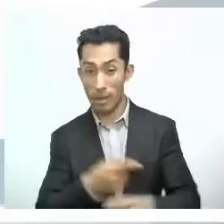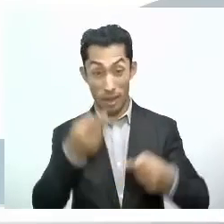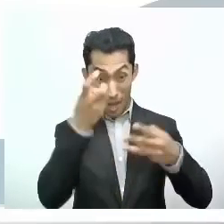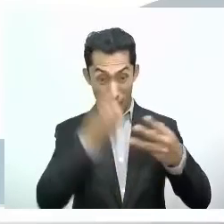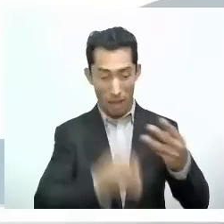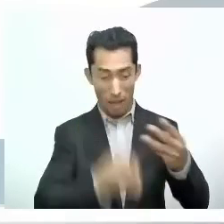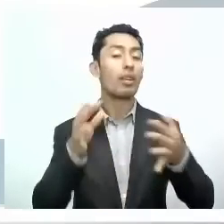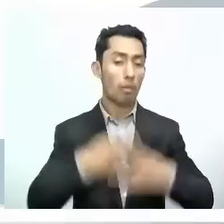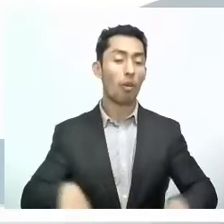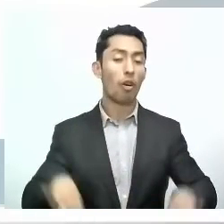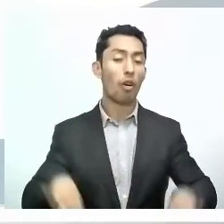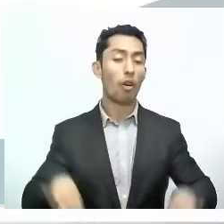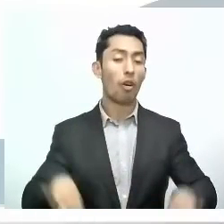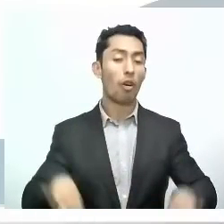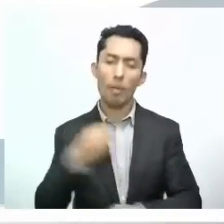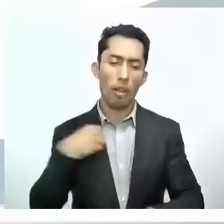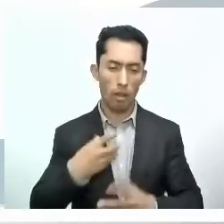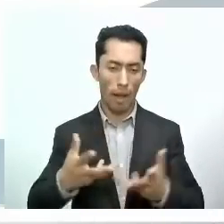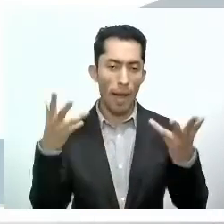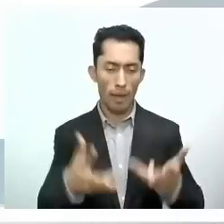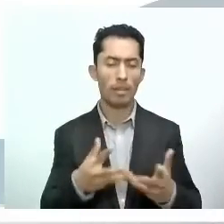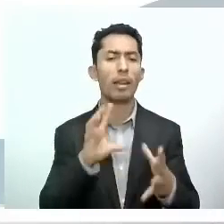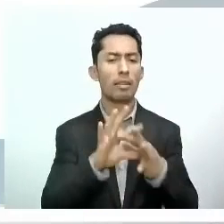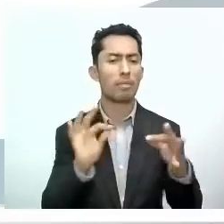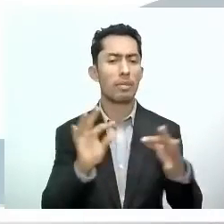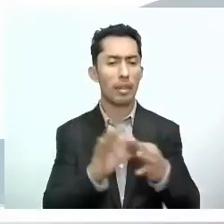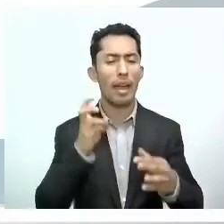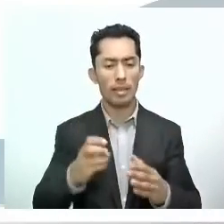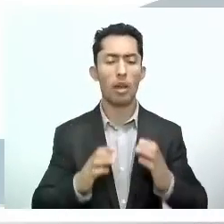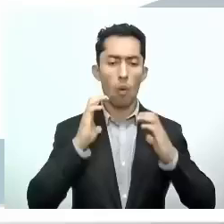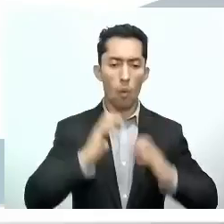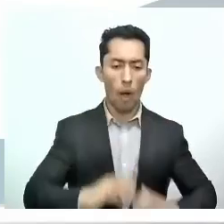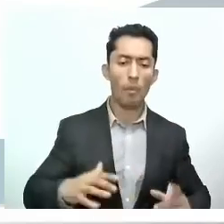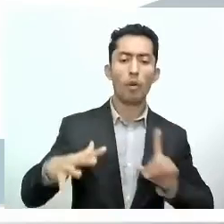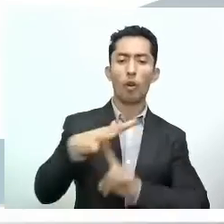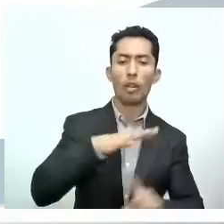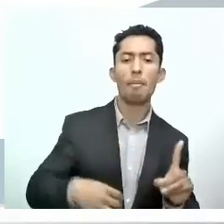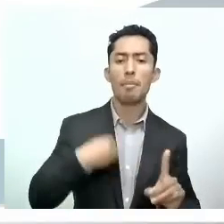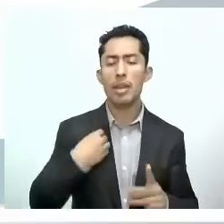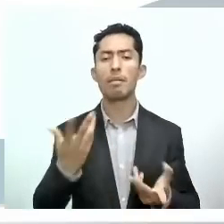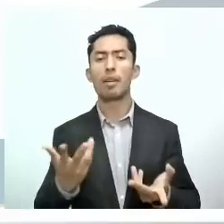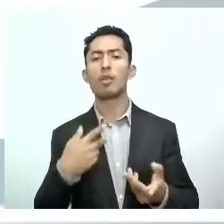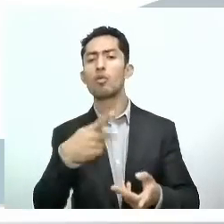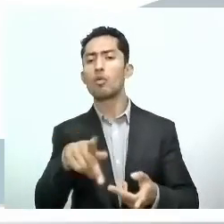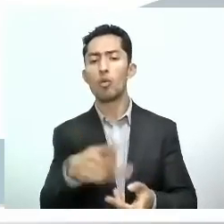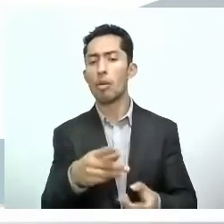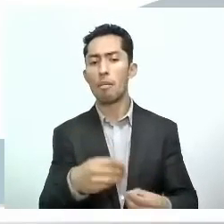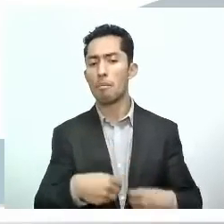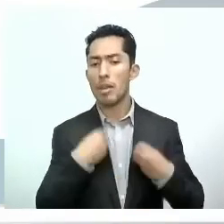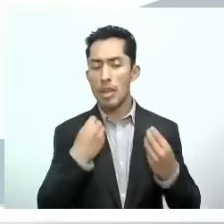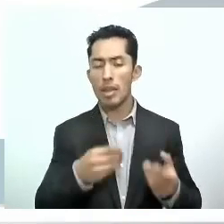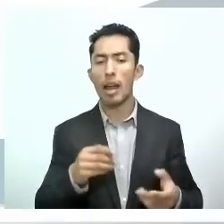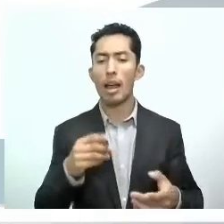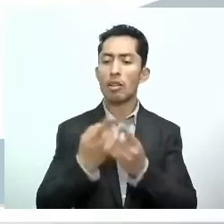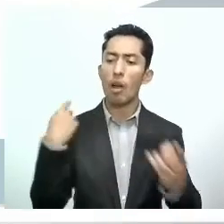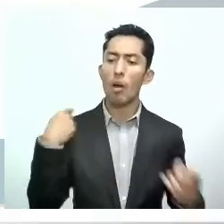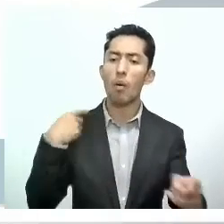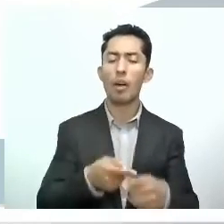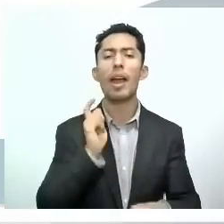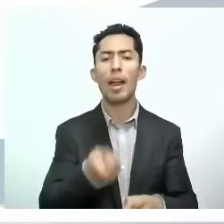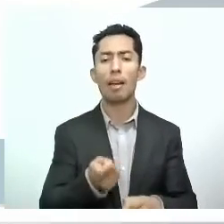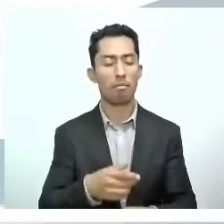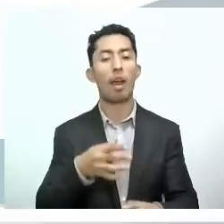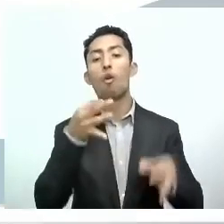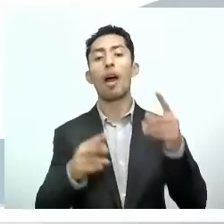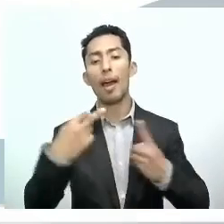además es obligatorio. Esto que estamos diciendo, cuerpo, contexto, situación particular, historia, no es más que juzgar con